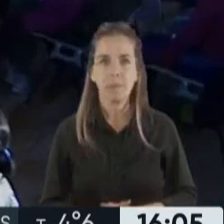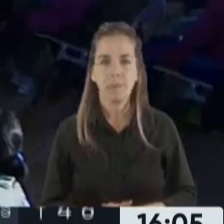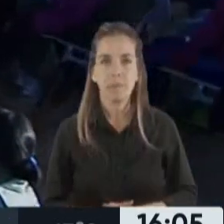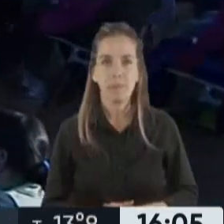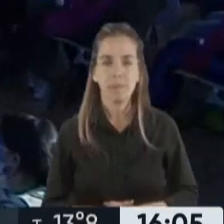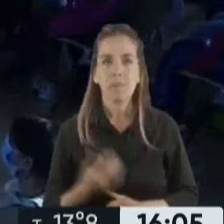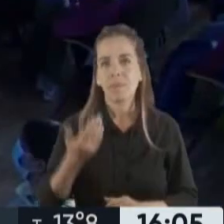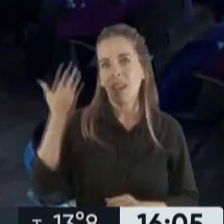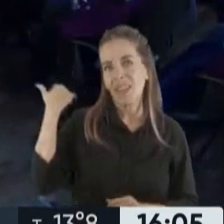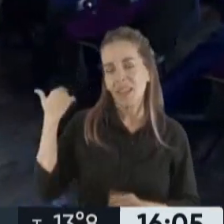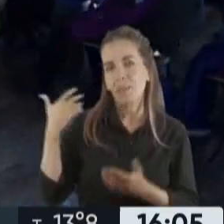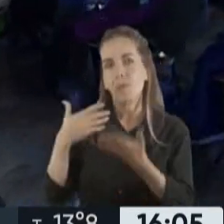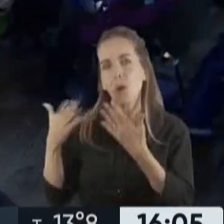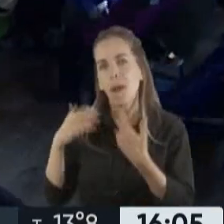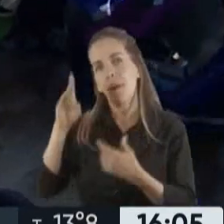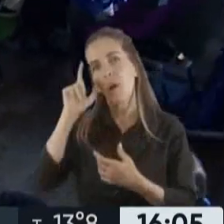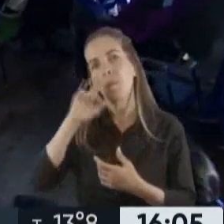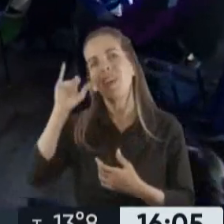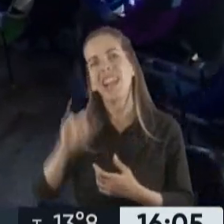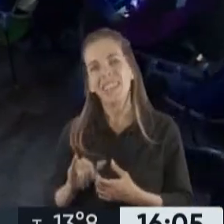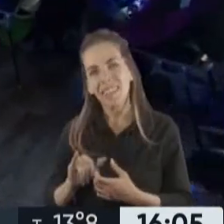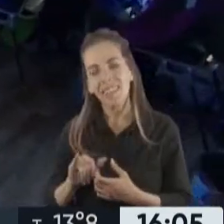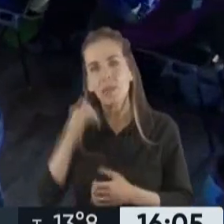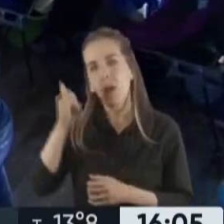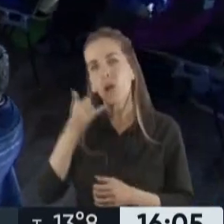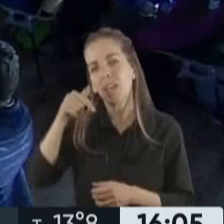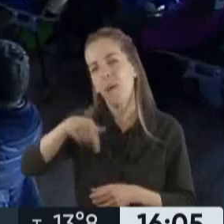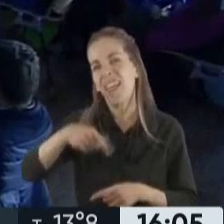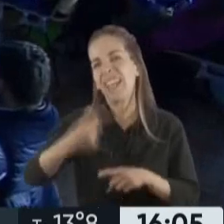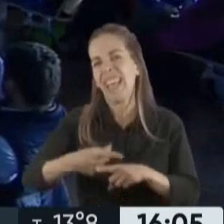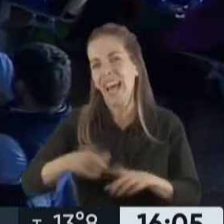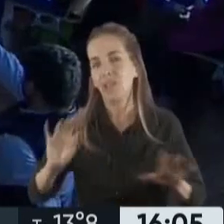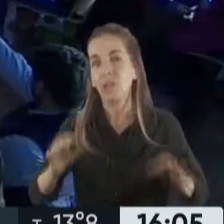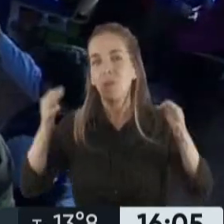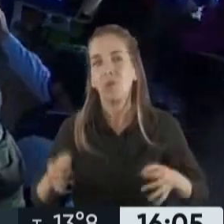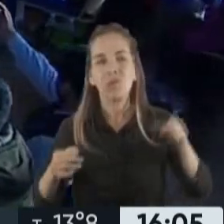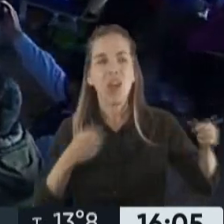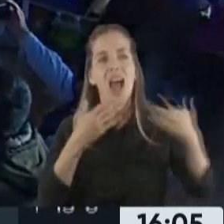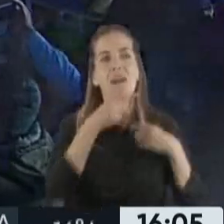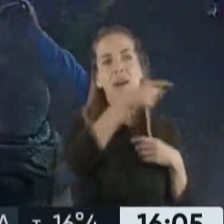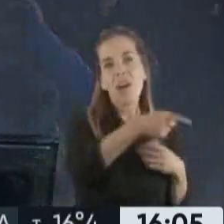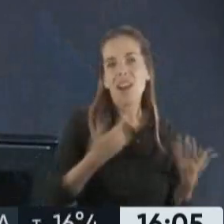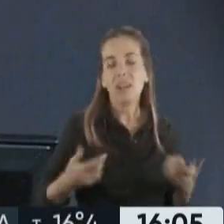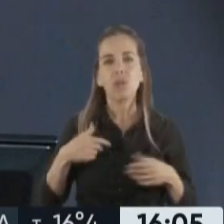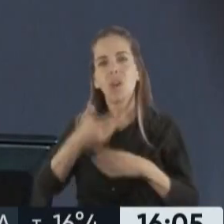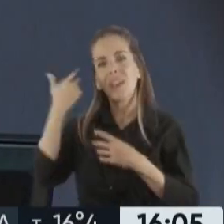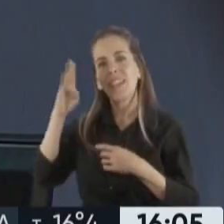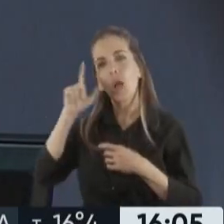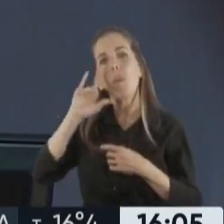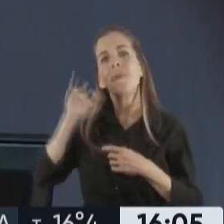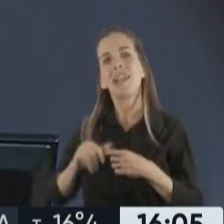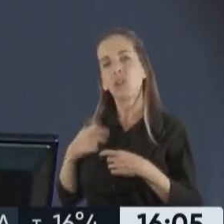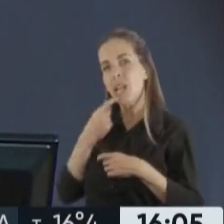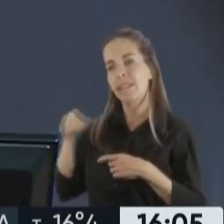Ayer hablaba con Gustavo Vélez y hablando de este acto, Gustavo hablaba con el gringo, yo decía, Gustavo, nosotros no podemos